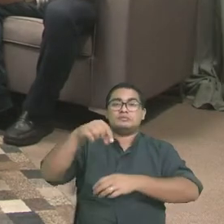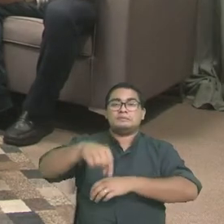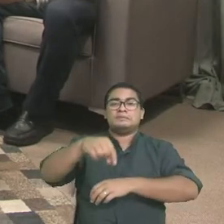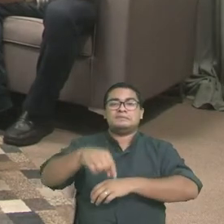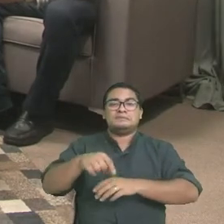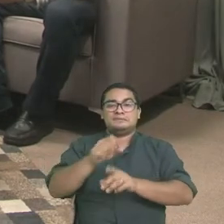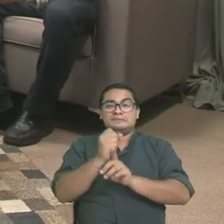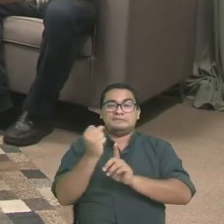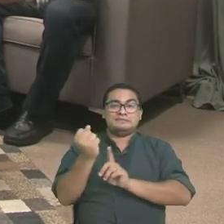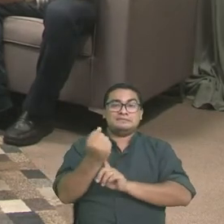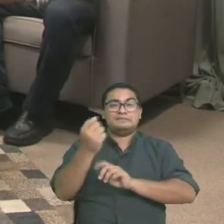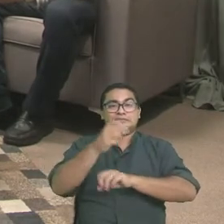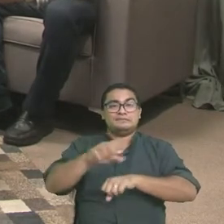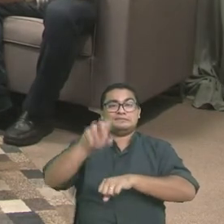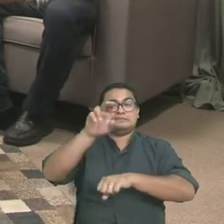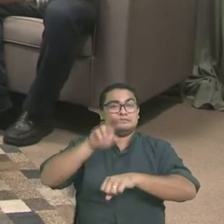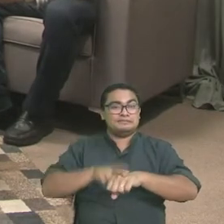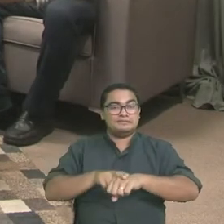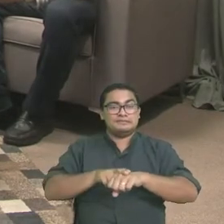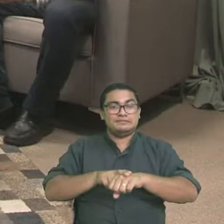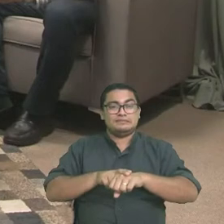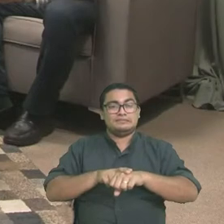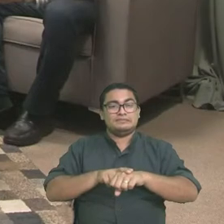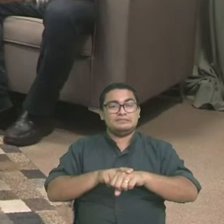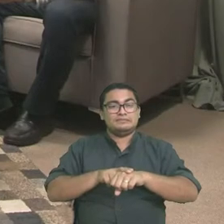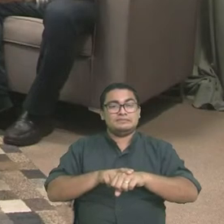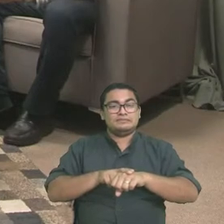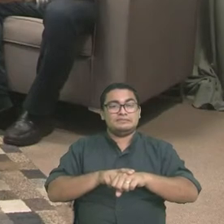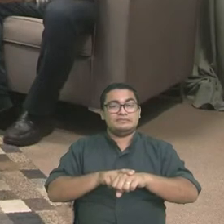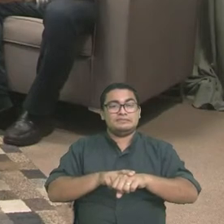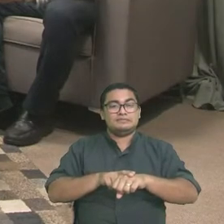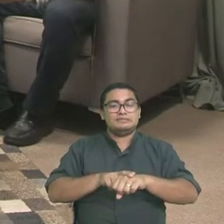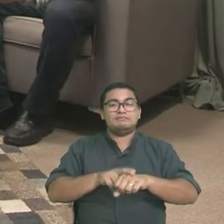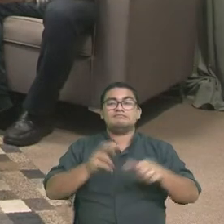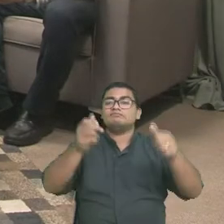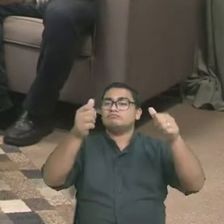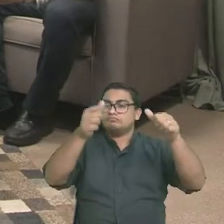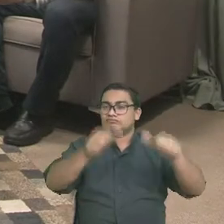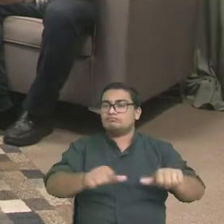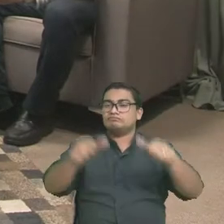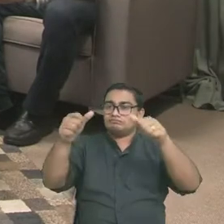en la Asamblea Nacional se han ratificado